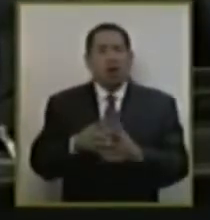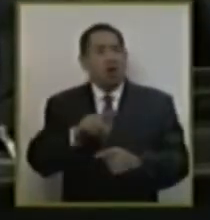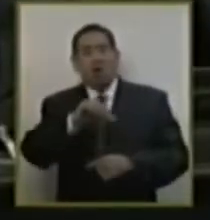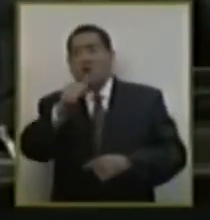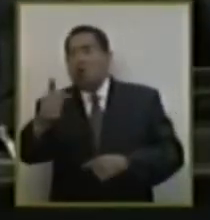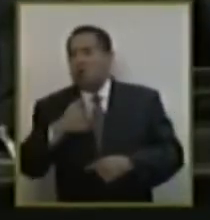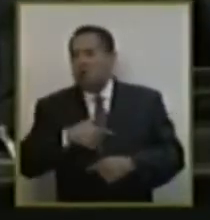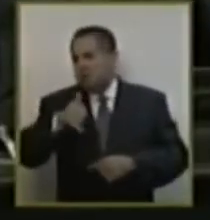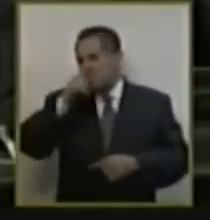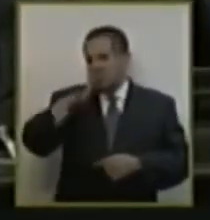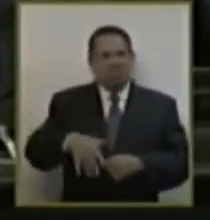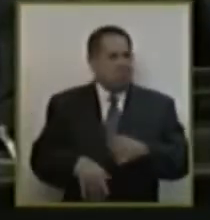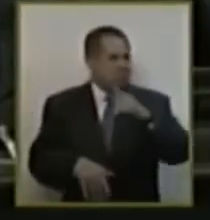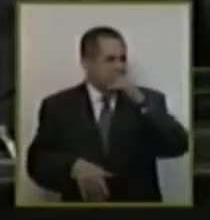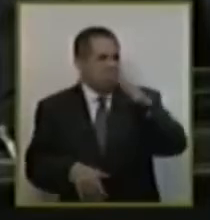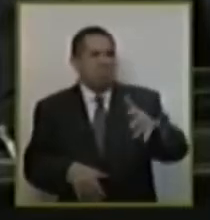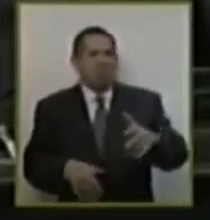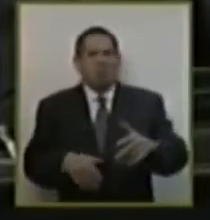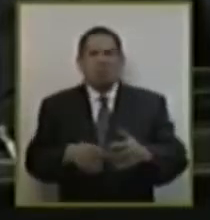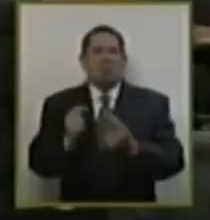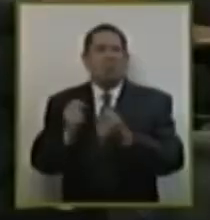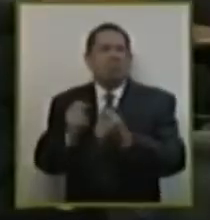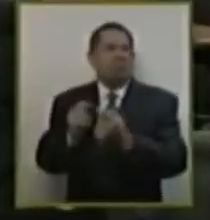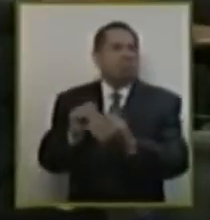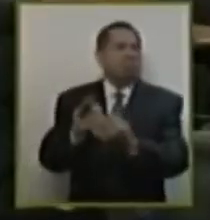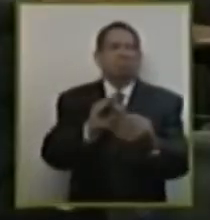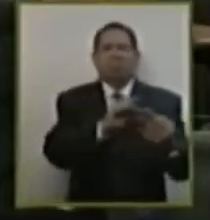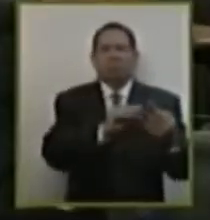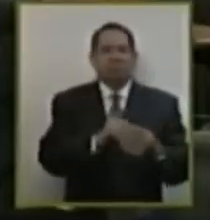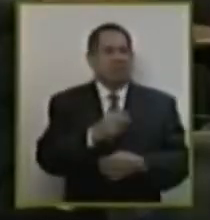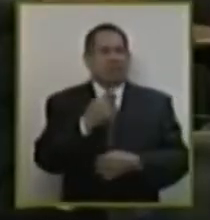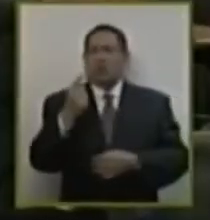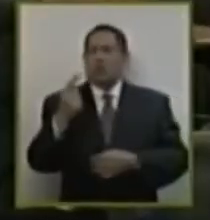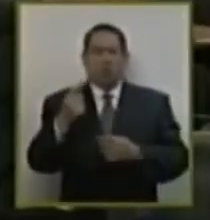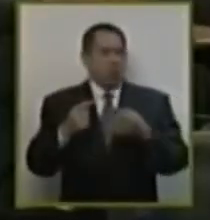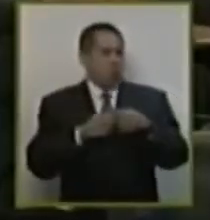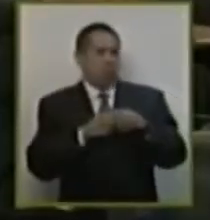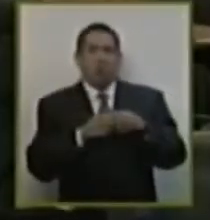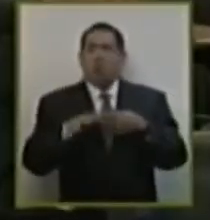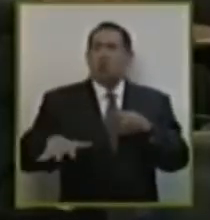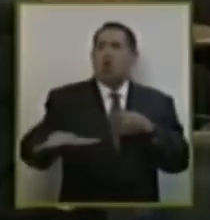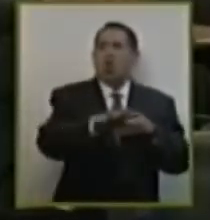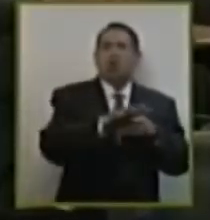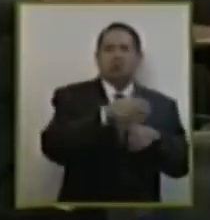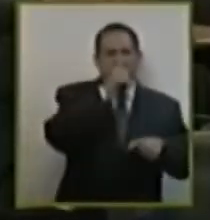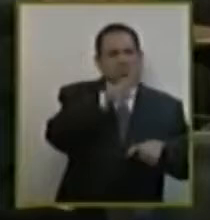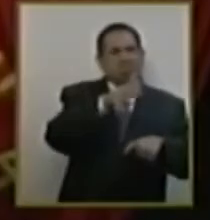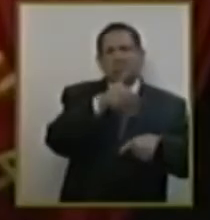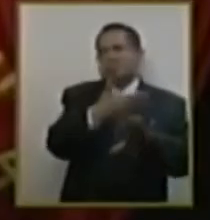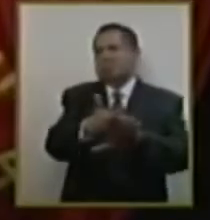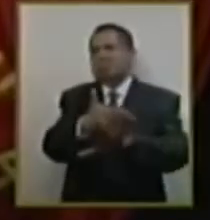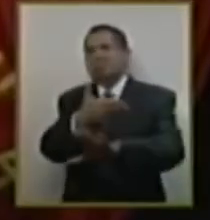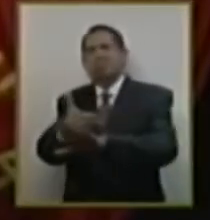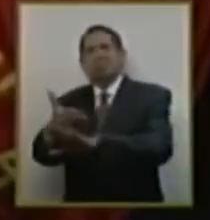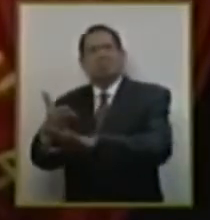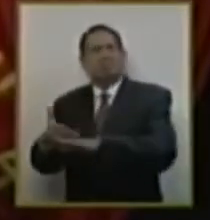tres cuartas partes de la humanidad, los despojados, los perseguidos, los